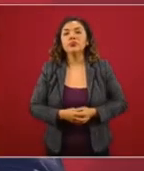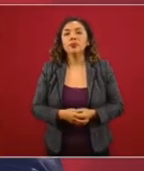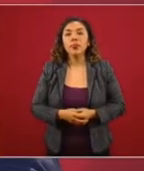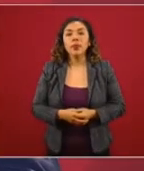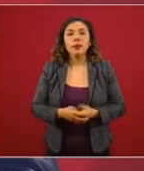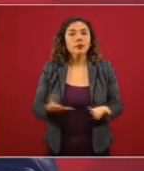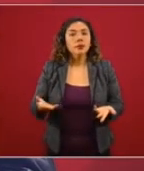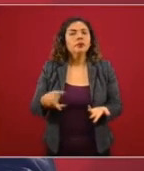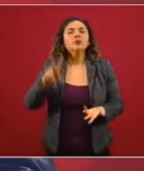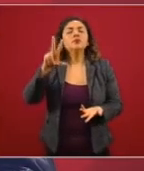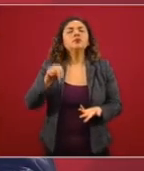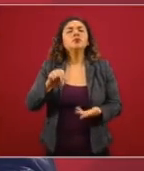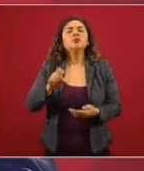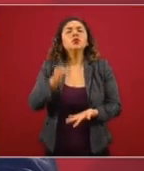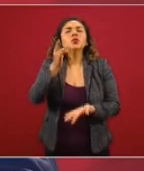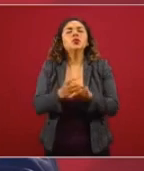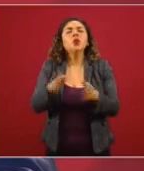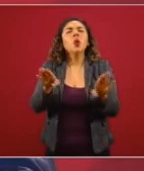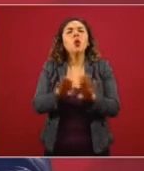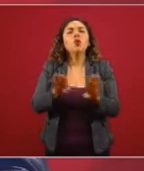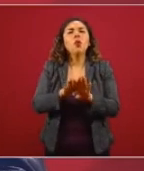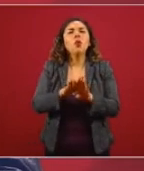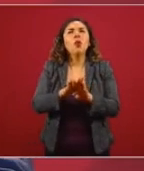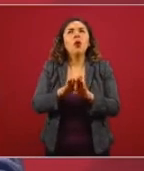que no sea un asunto nada más